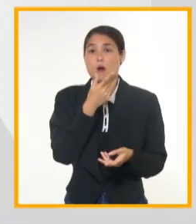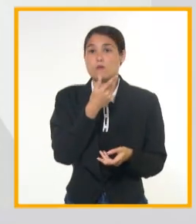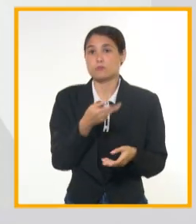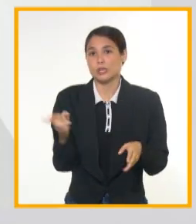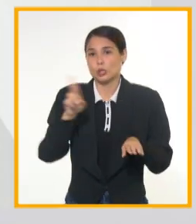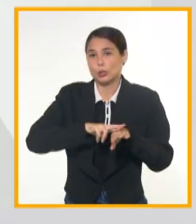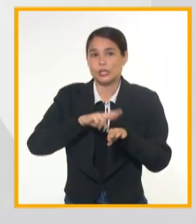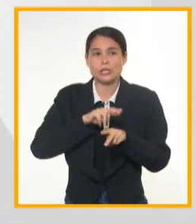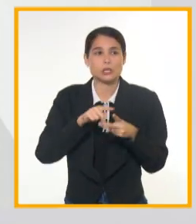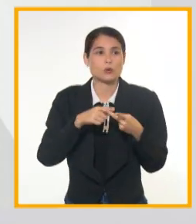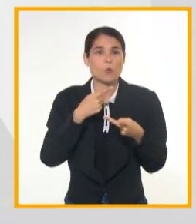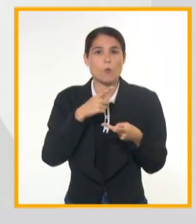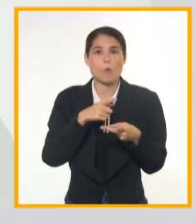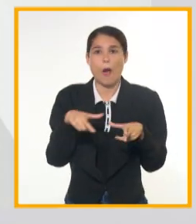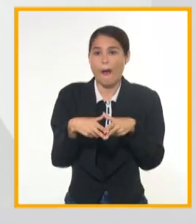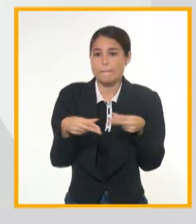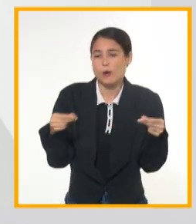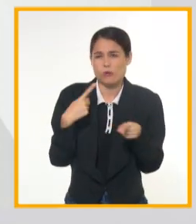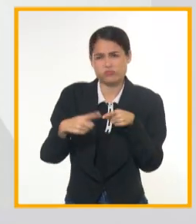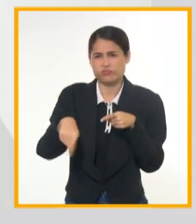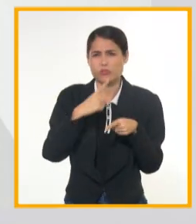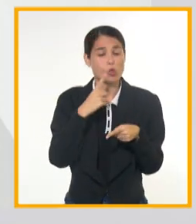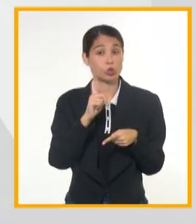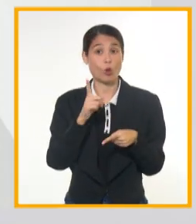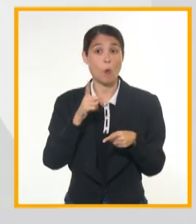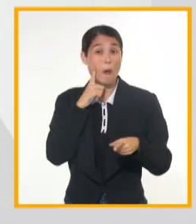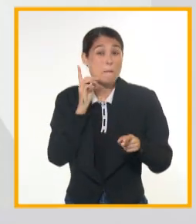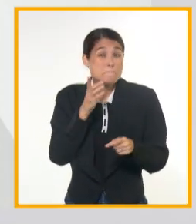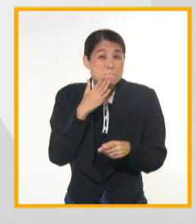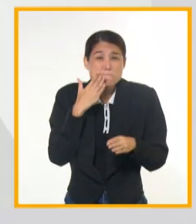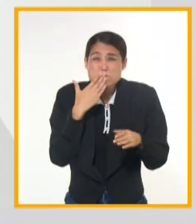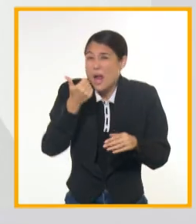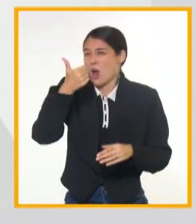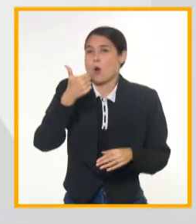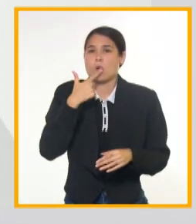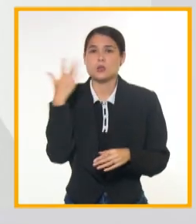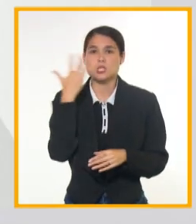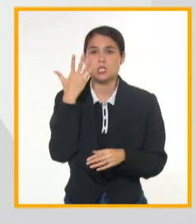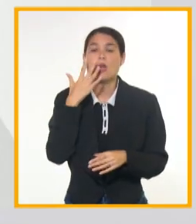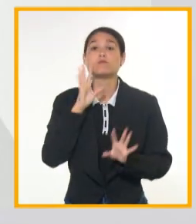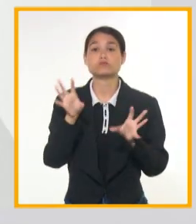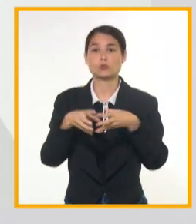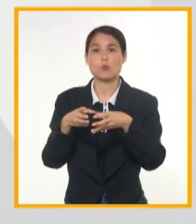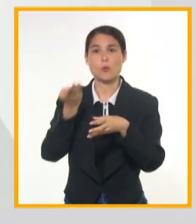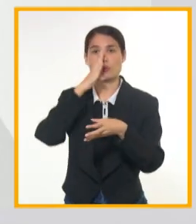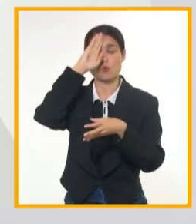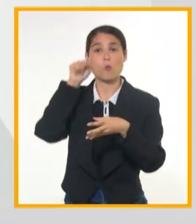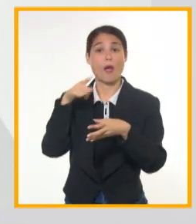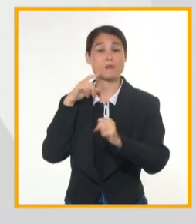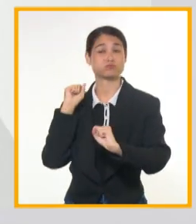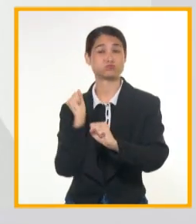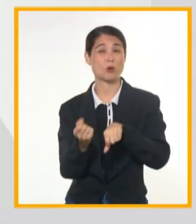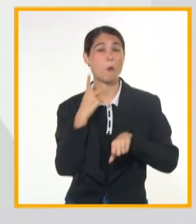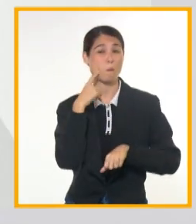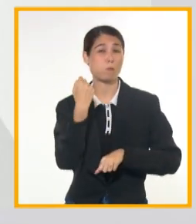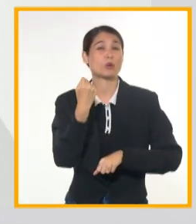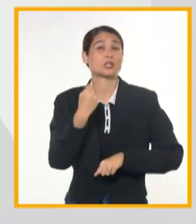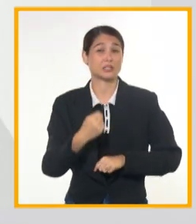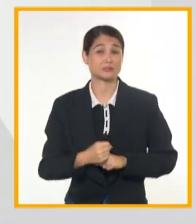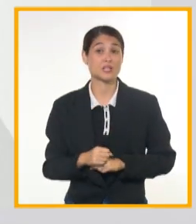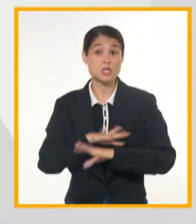países. Dice el congresista, todos sabemos que algunos de nuestros mejores jugadores de béisbol son de Cuba o aprendieron el juego